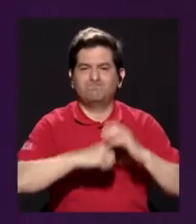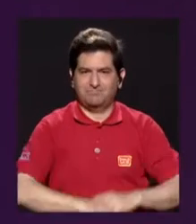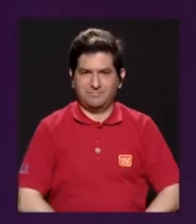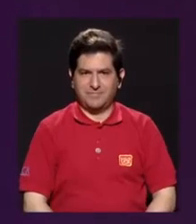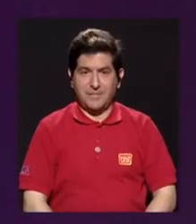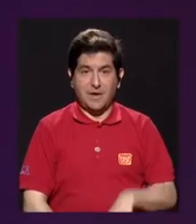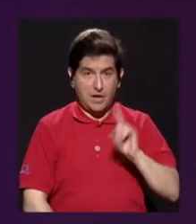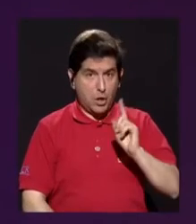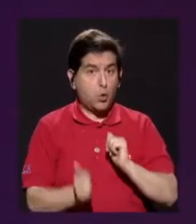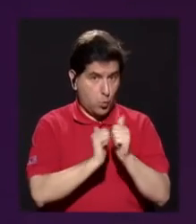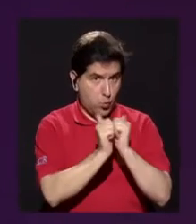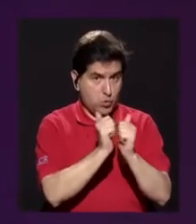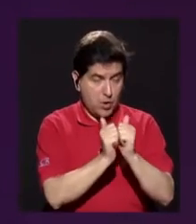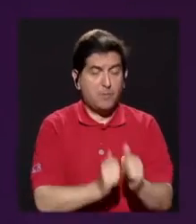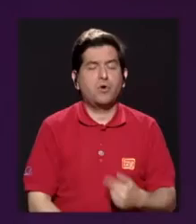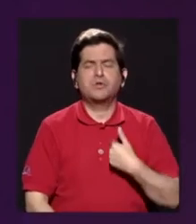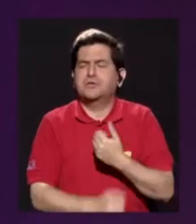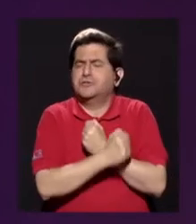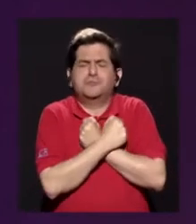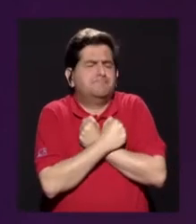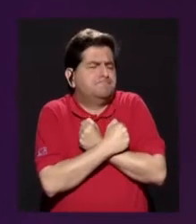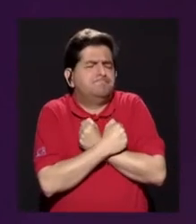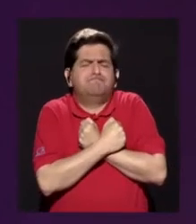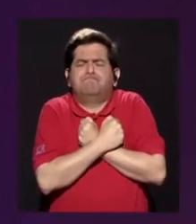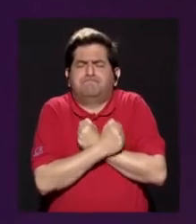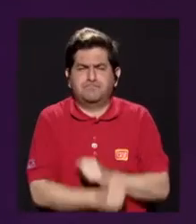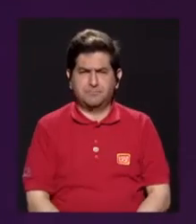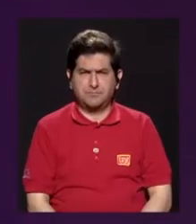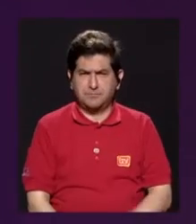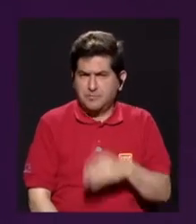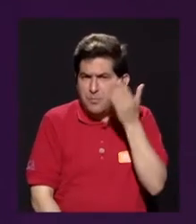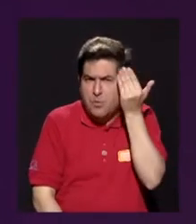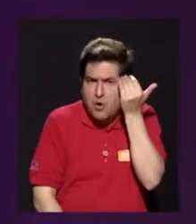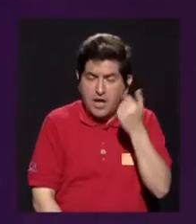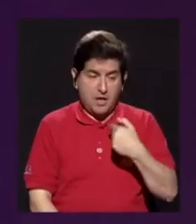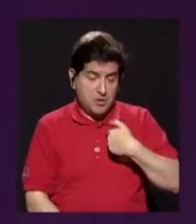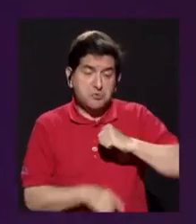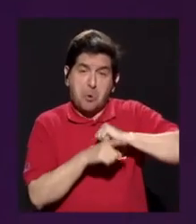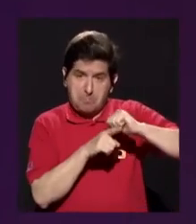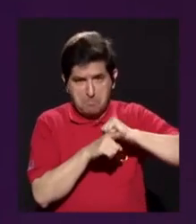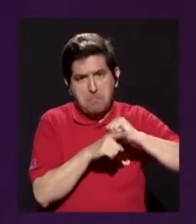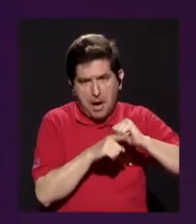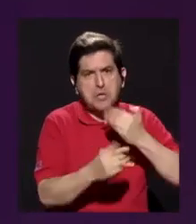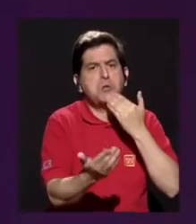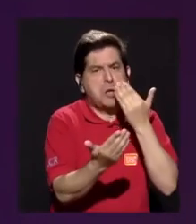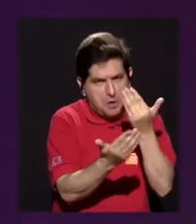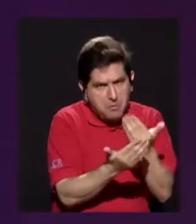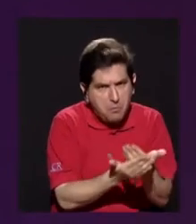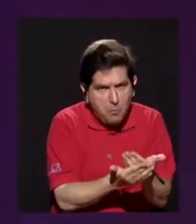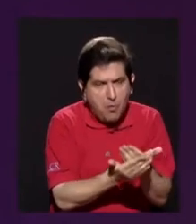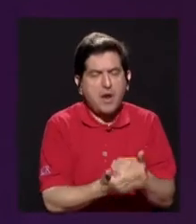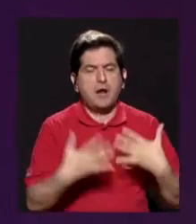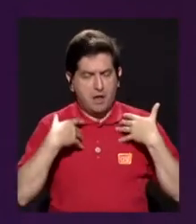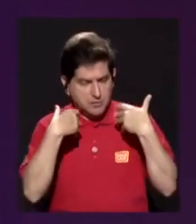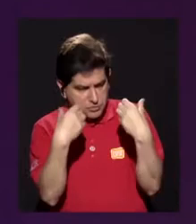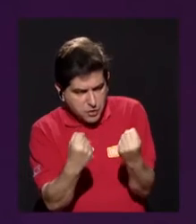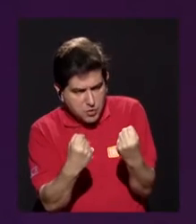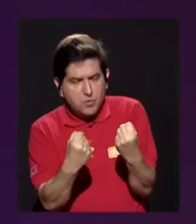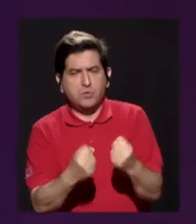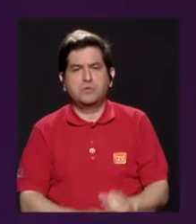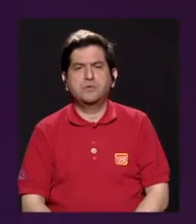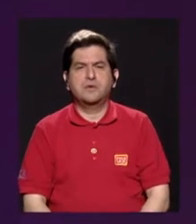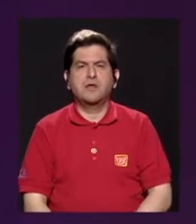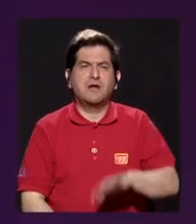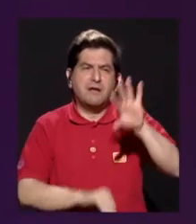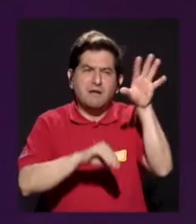un deporte que amo sobre todas las cosas, desde el punto de vista de práctica buena para la salud, ¿verdad?